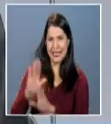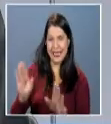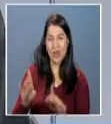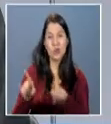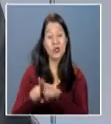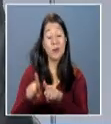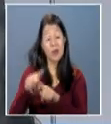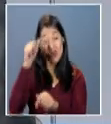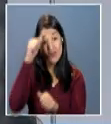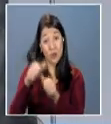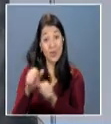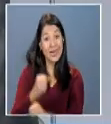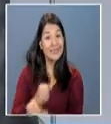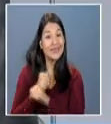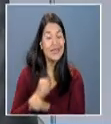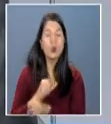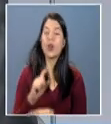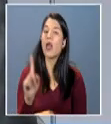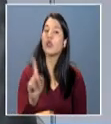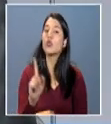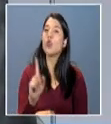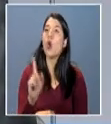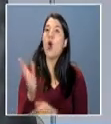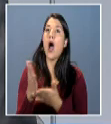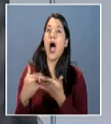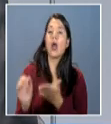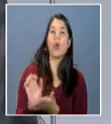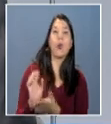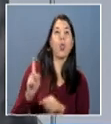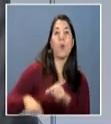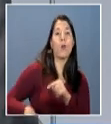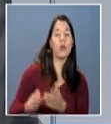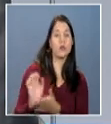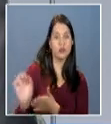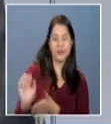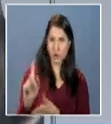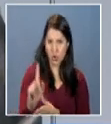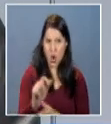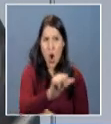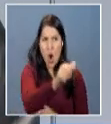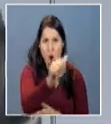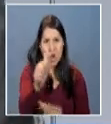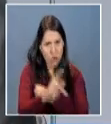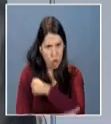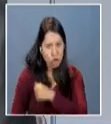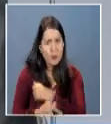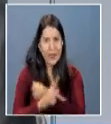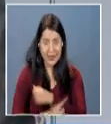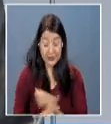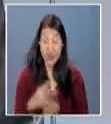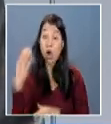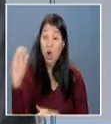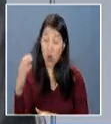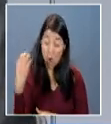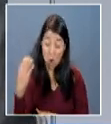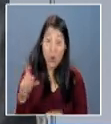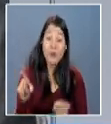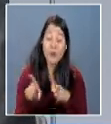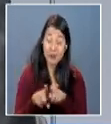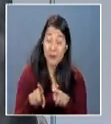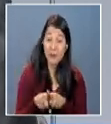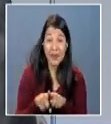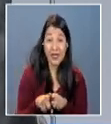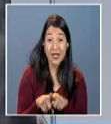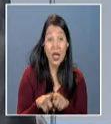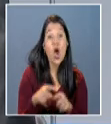también recordar que la seguridad no es un camino inevitable, es decir, hay experiencias de otros países, Colombia inclusive, que es un ejemplo muy clarísimo,